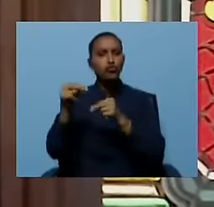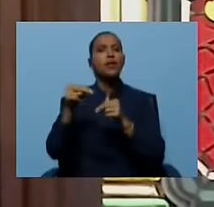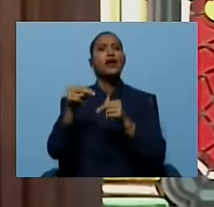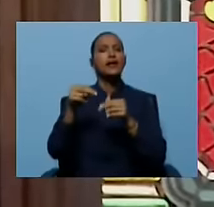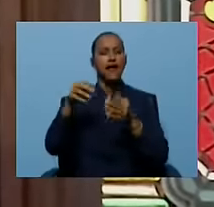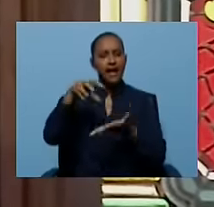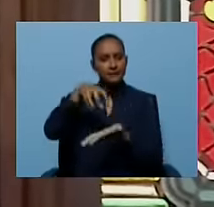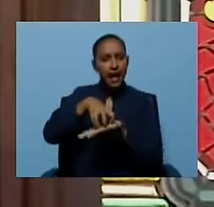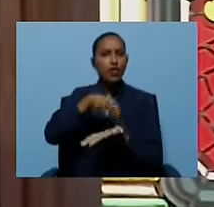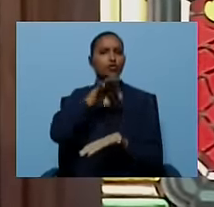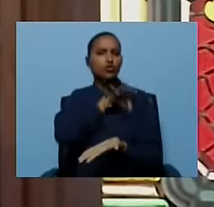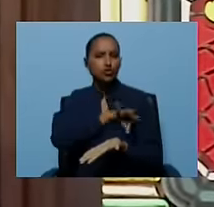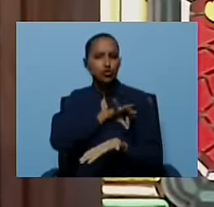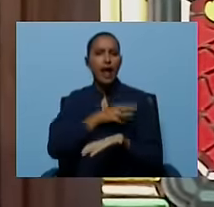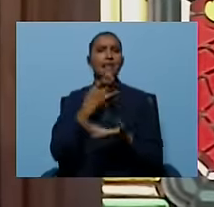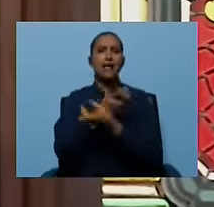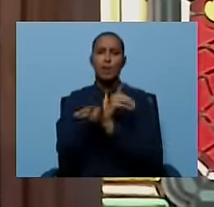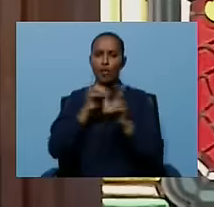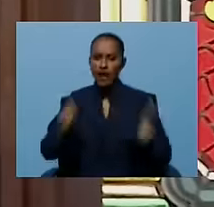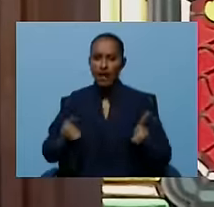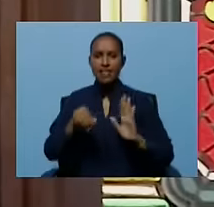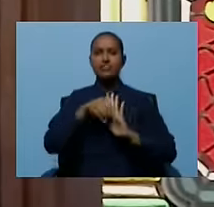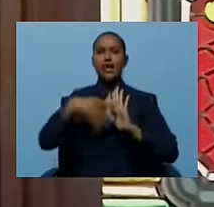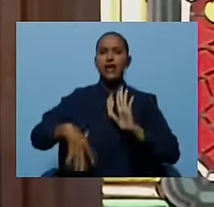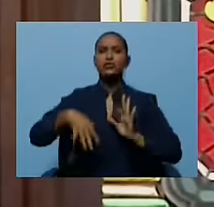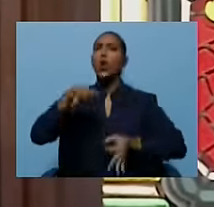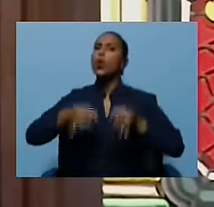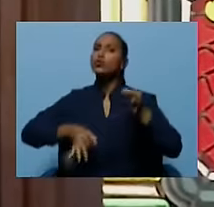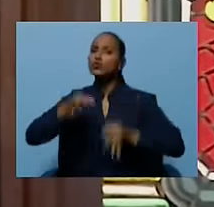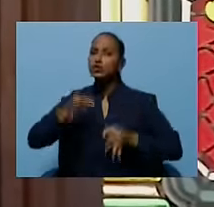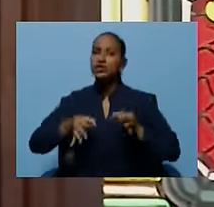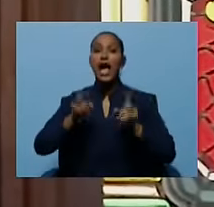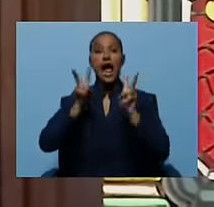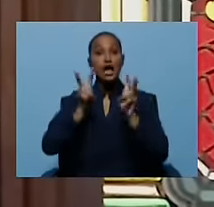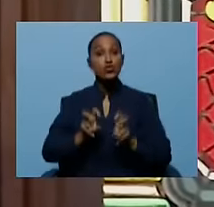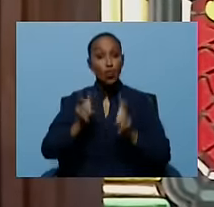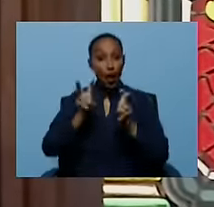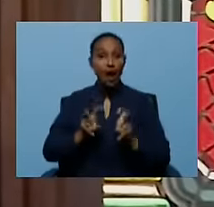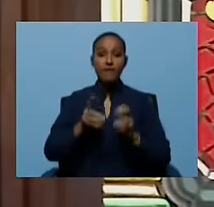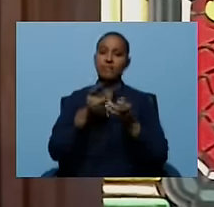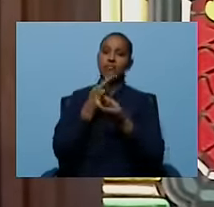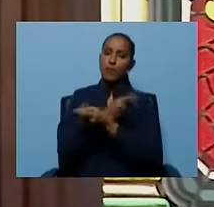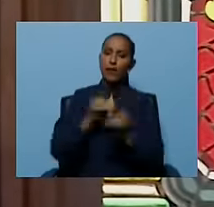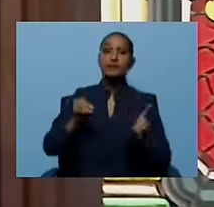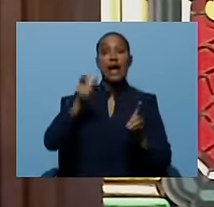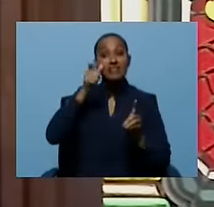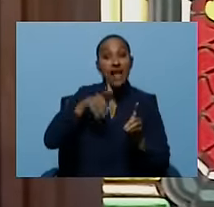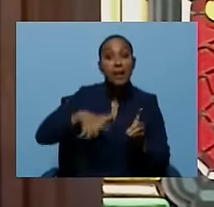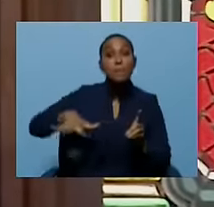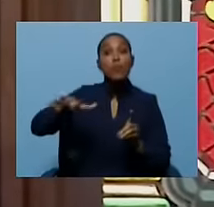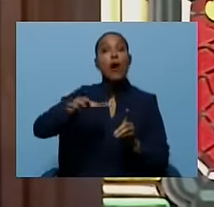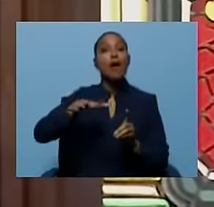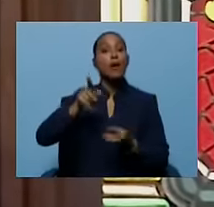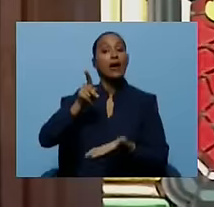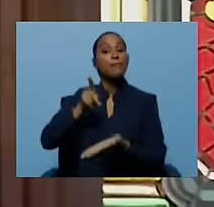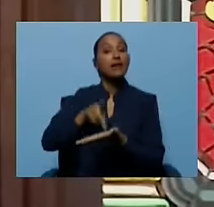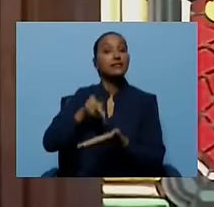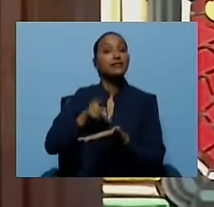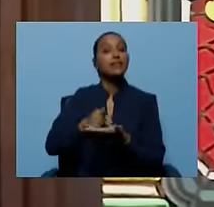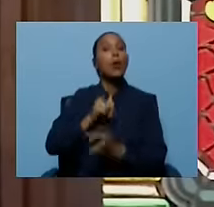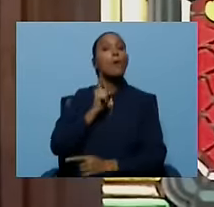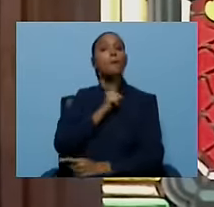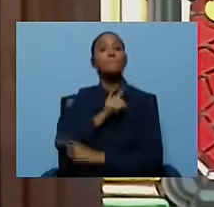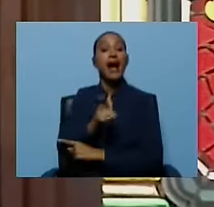de derecho y justicia, y construir una nueva democracia participativa y protagónica, como manda taxativamente